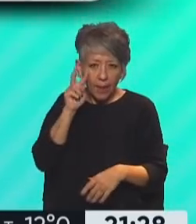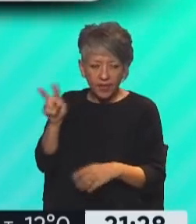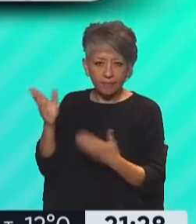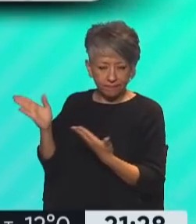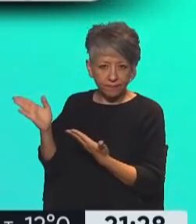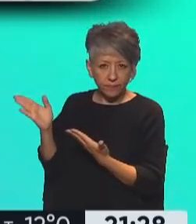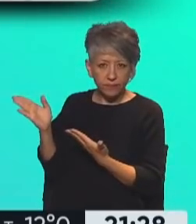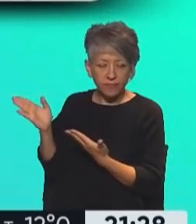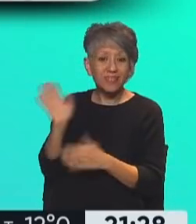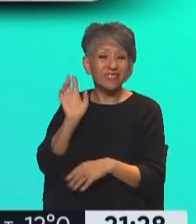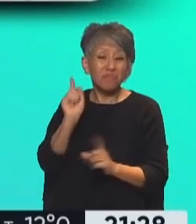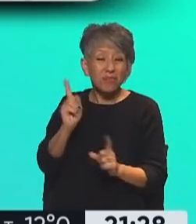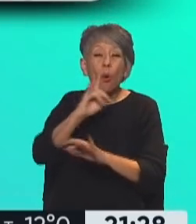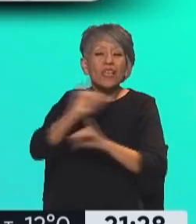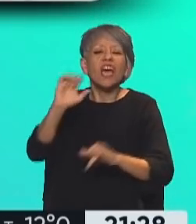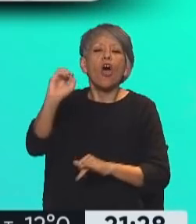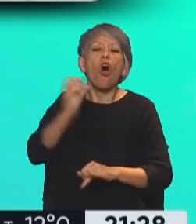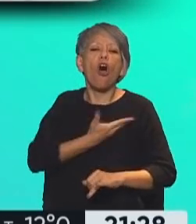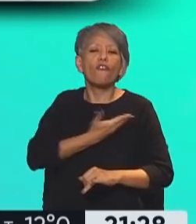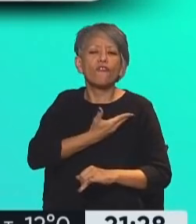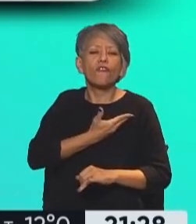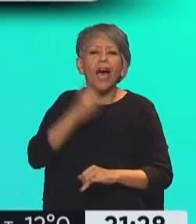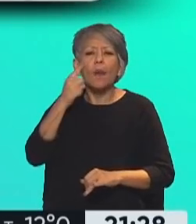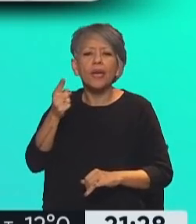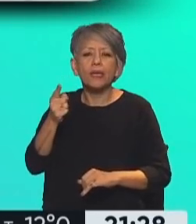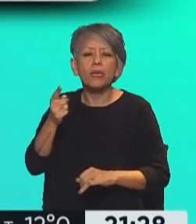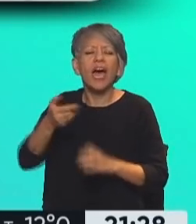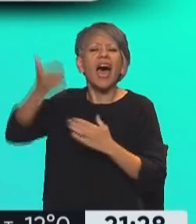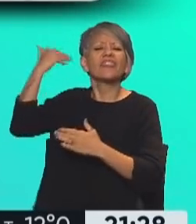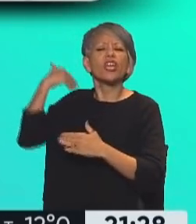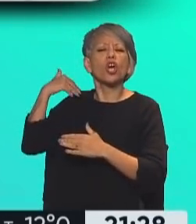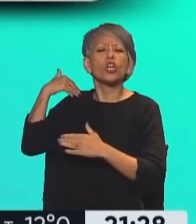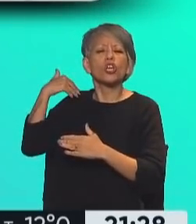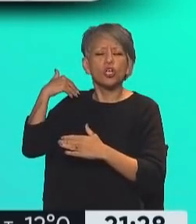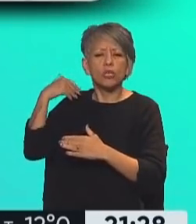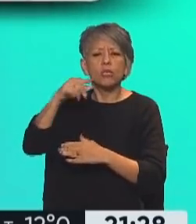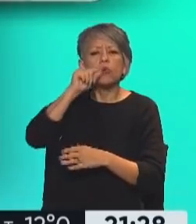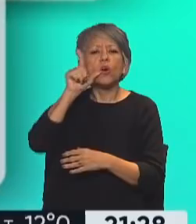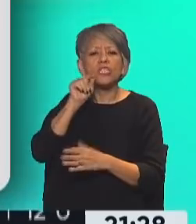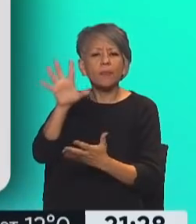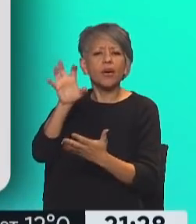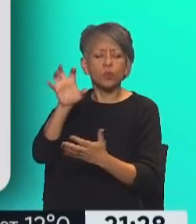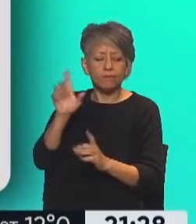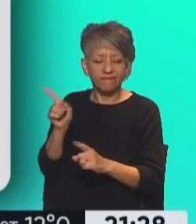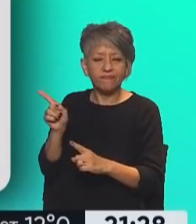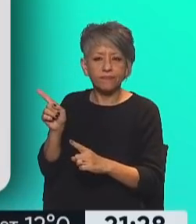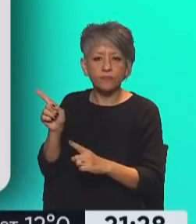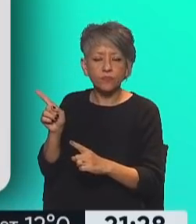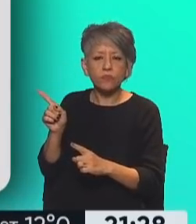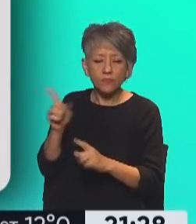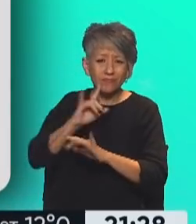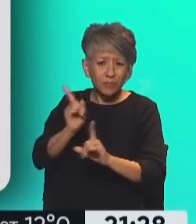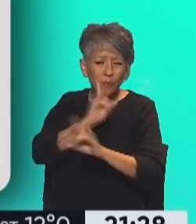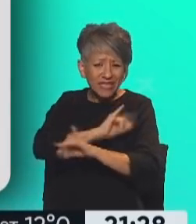este off, este mensaje, si podemos volver a la captura de pantalla anterior que justamente mostraba este mensaje que